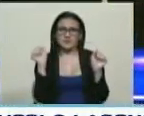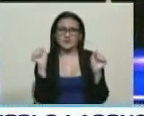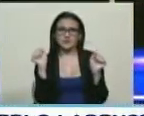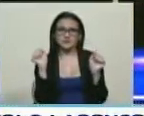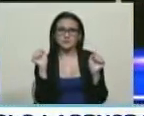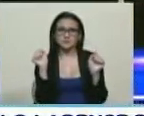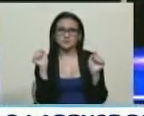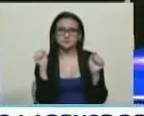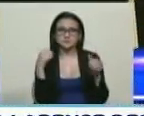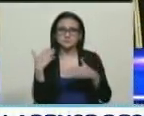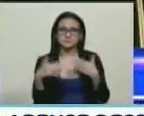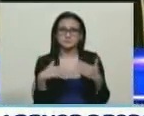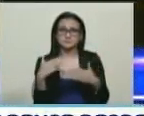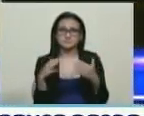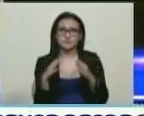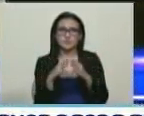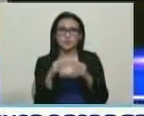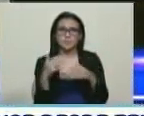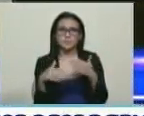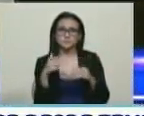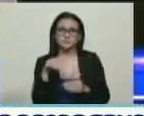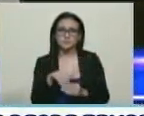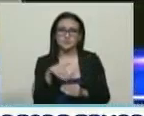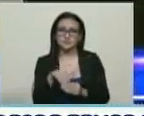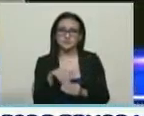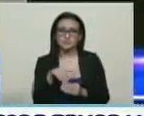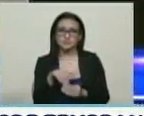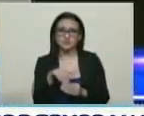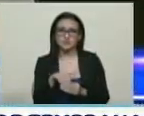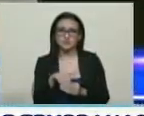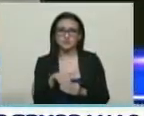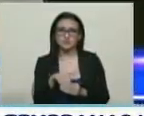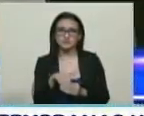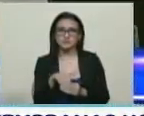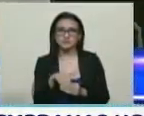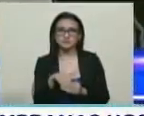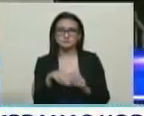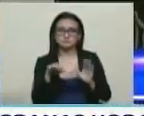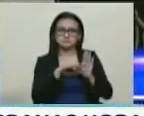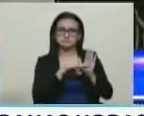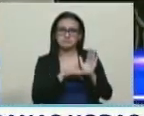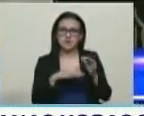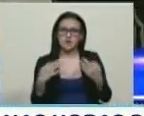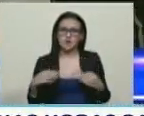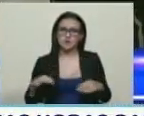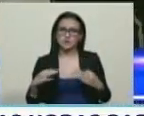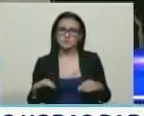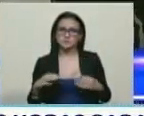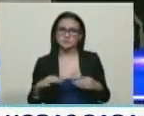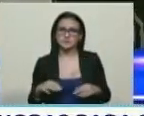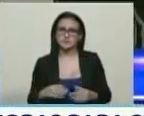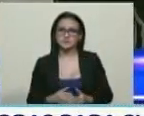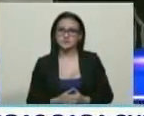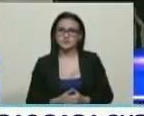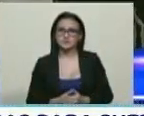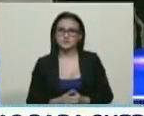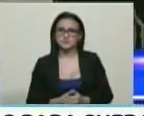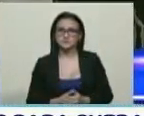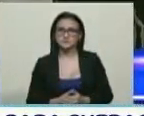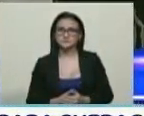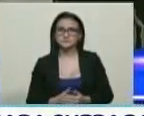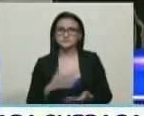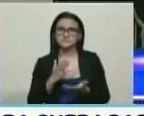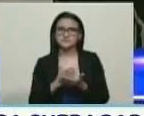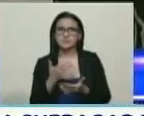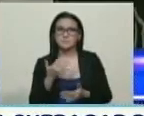venido llevando a cabo todo el proceso electoral dentro de la normalidad. Como he sabido, pues siempre